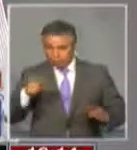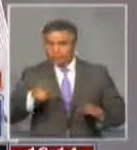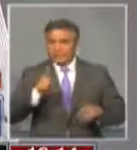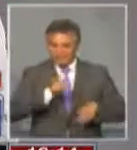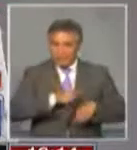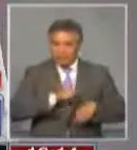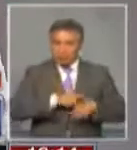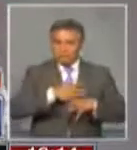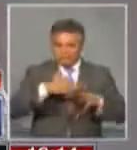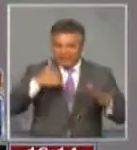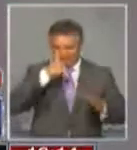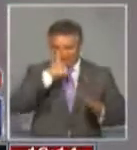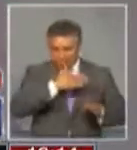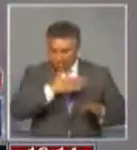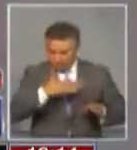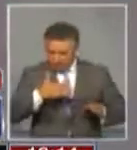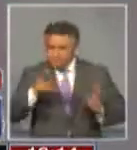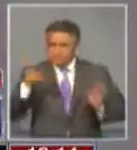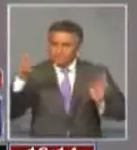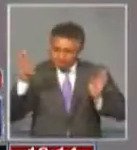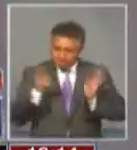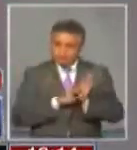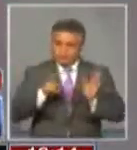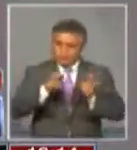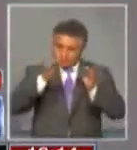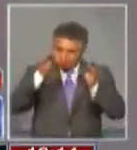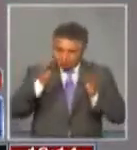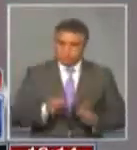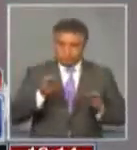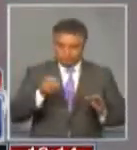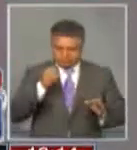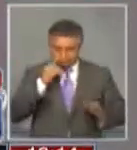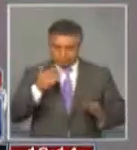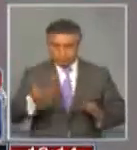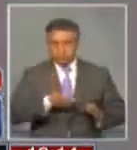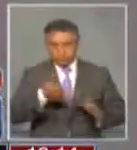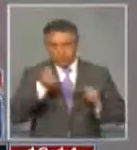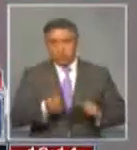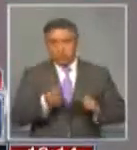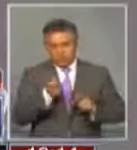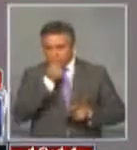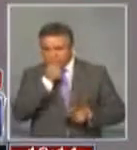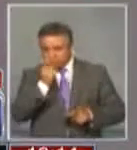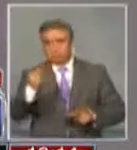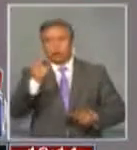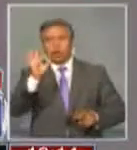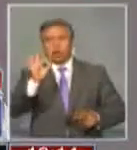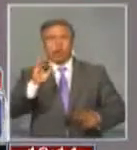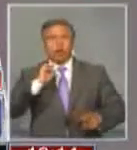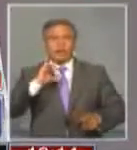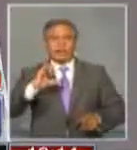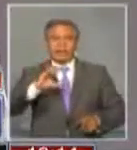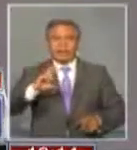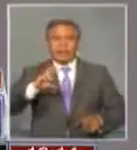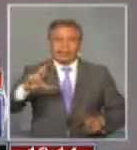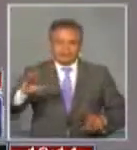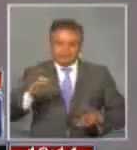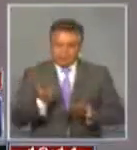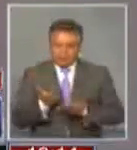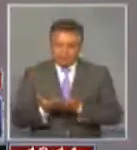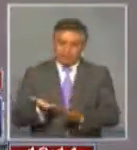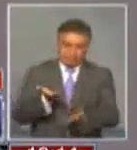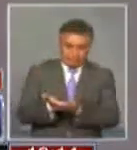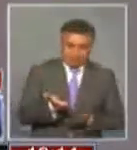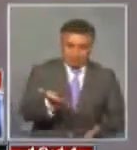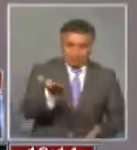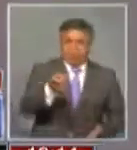poco más de tiempo para llegar a una verdad absoluta, ¿cierto?, y poder denunciar o querellarse o tomar alguna acción, pero sobre